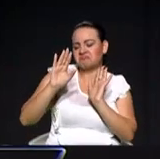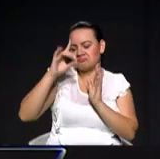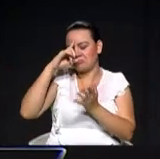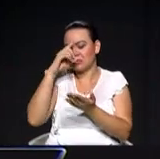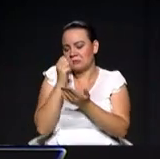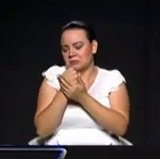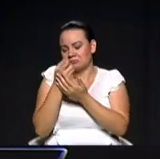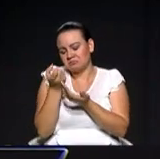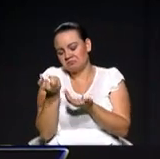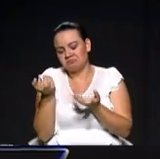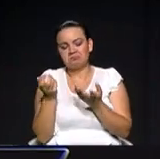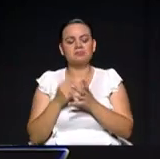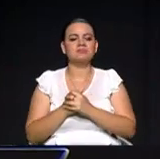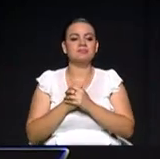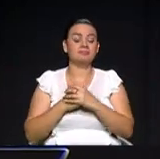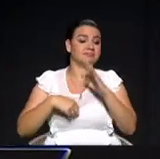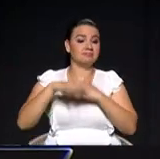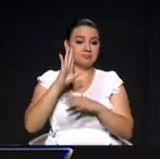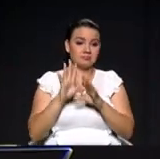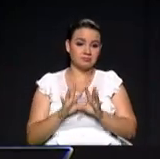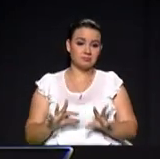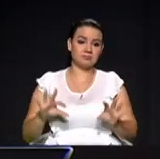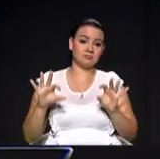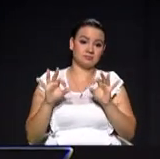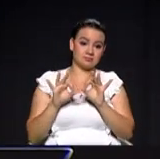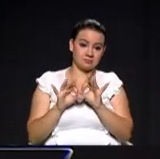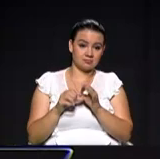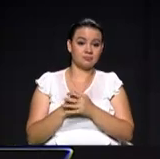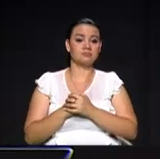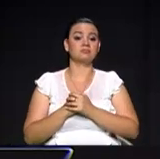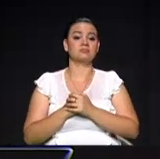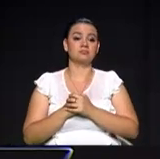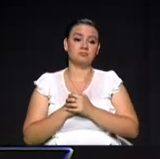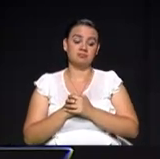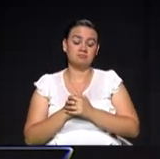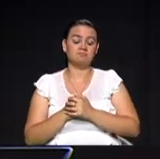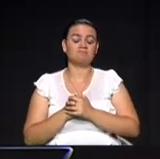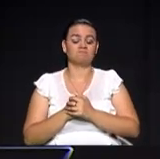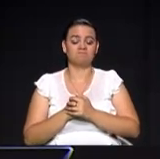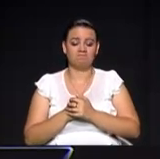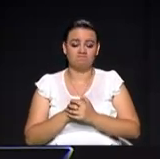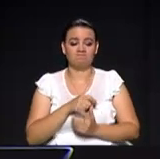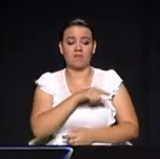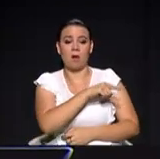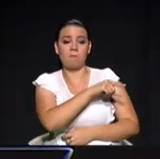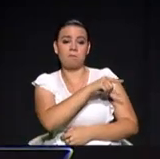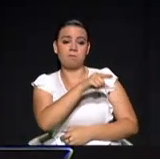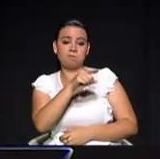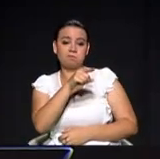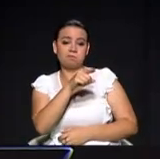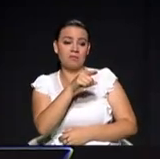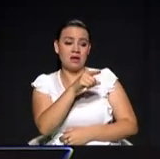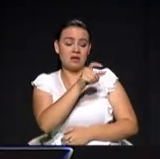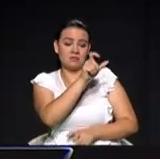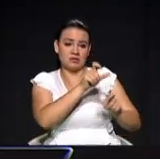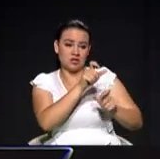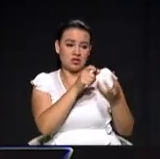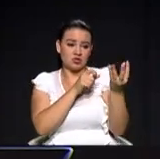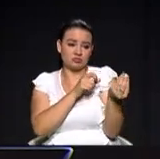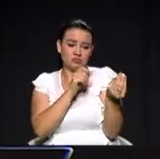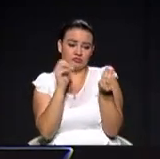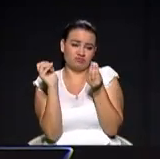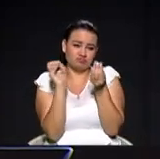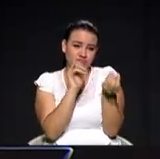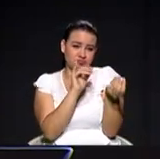es que a estos personajes a nadie les ha dado la mano realmente tenemos una